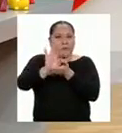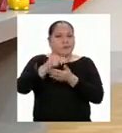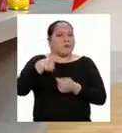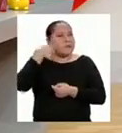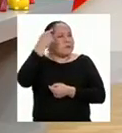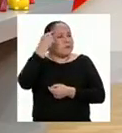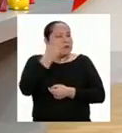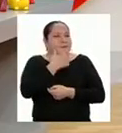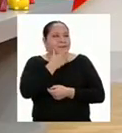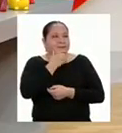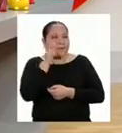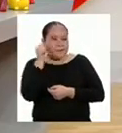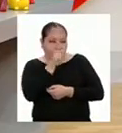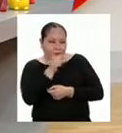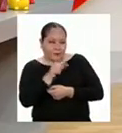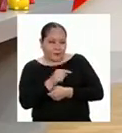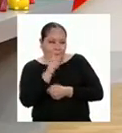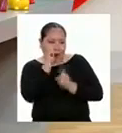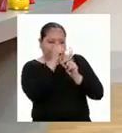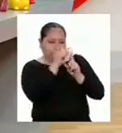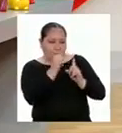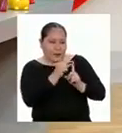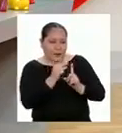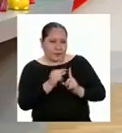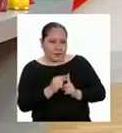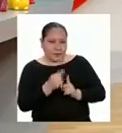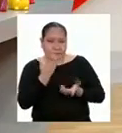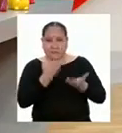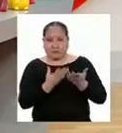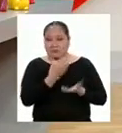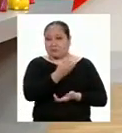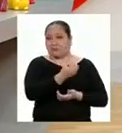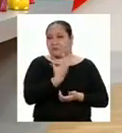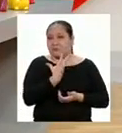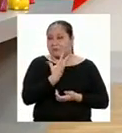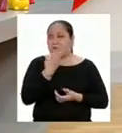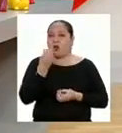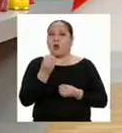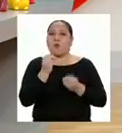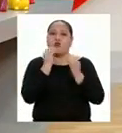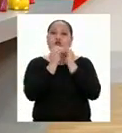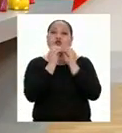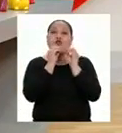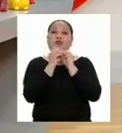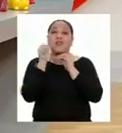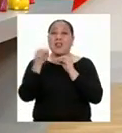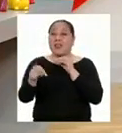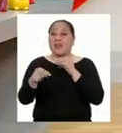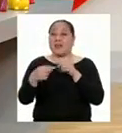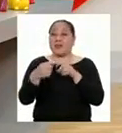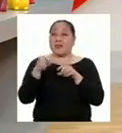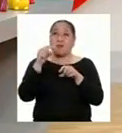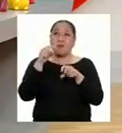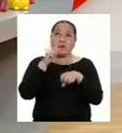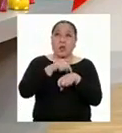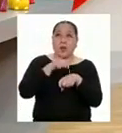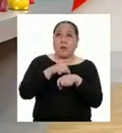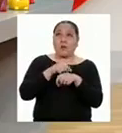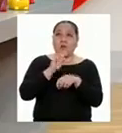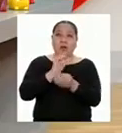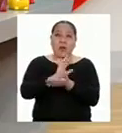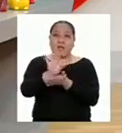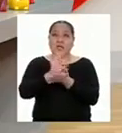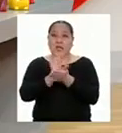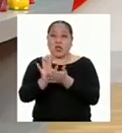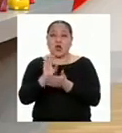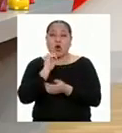lo que puedo deducir por las palabras es que nos hablarán de cómo superar estas diferencias, estas situaciones de rechazo y entender